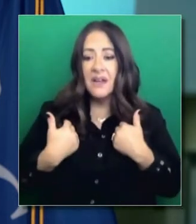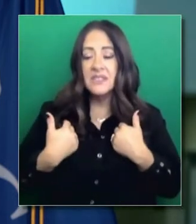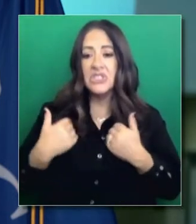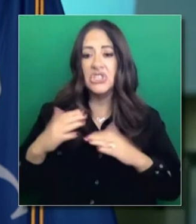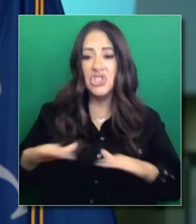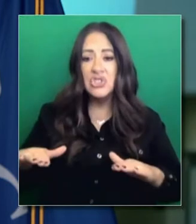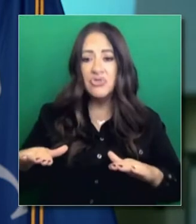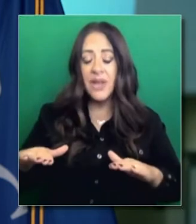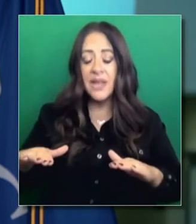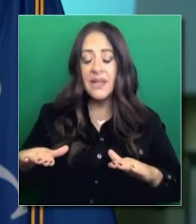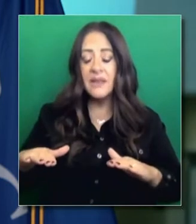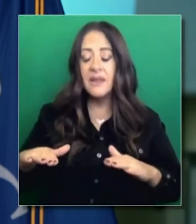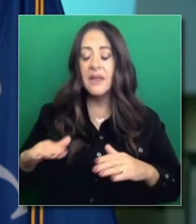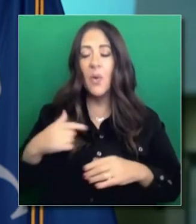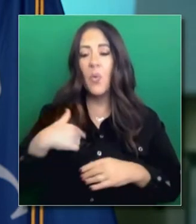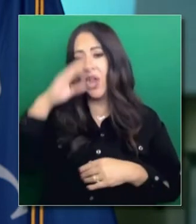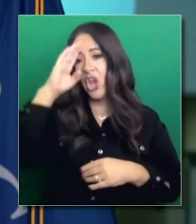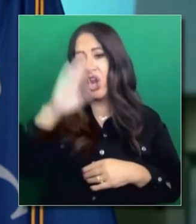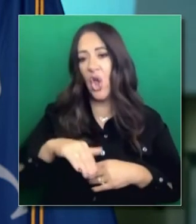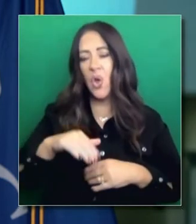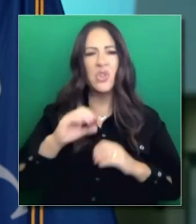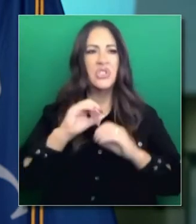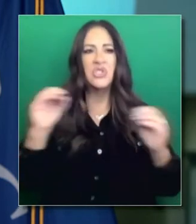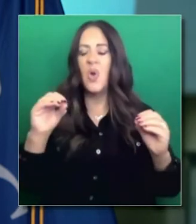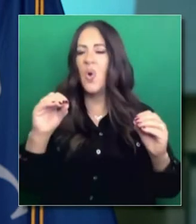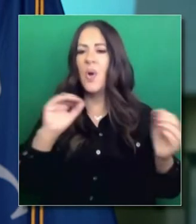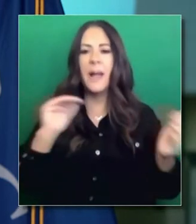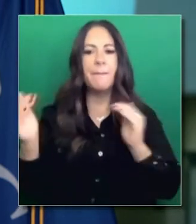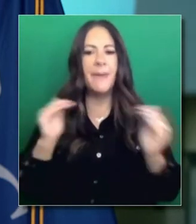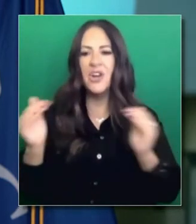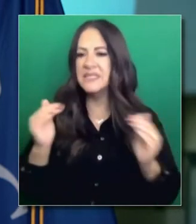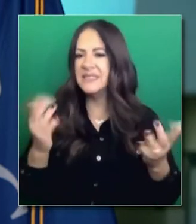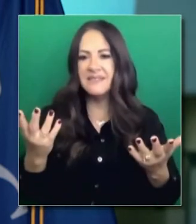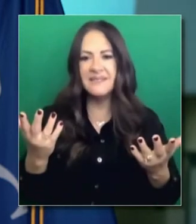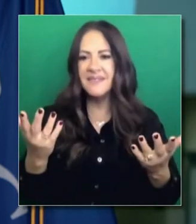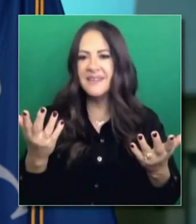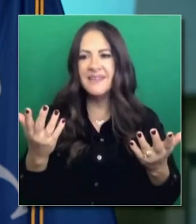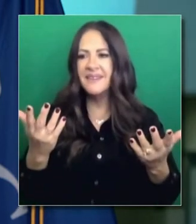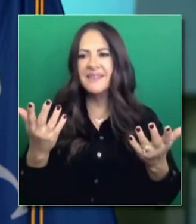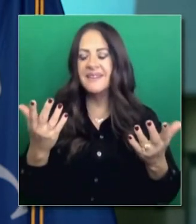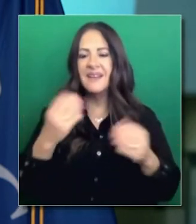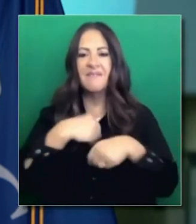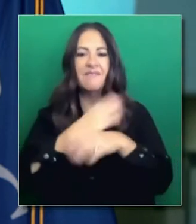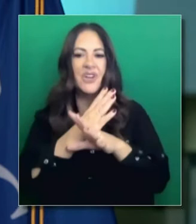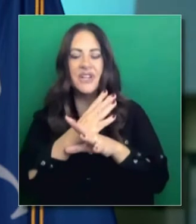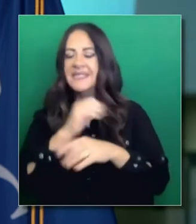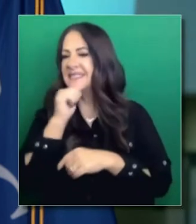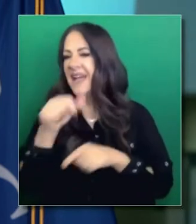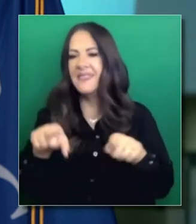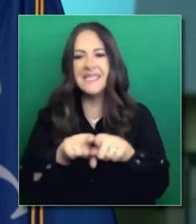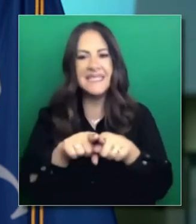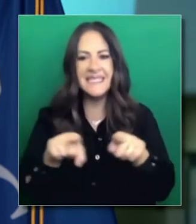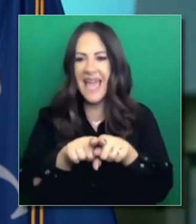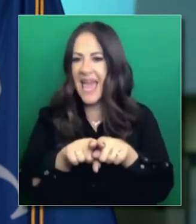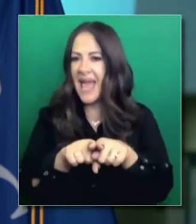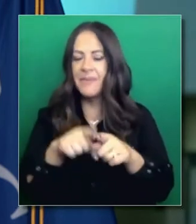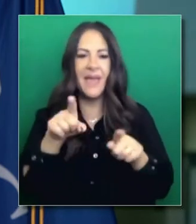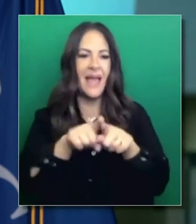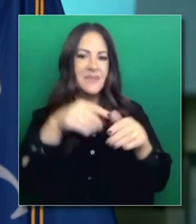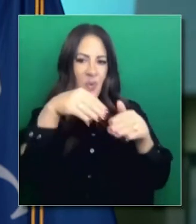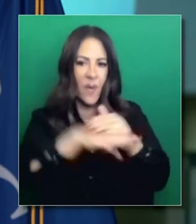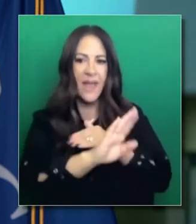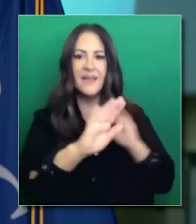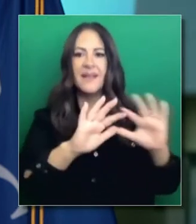instrucción en persona, simplemente no hay sustituto para ello. Es simplemente mucho más difícil para una criatura de 4 años de